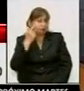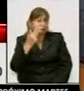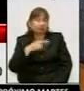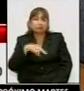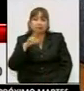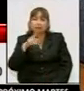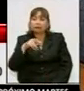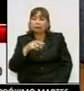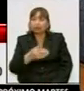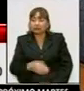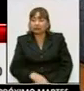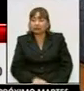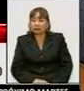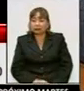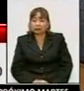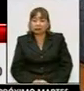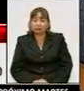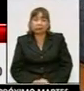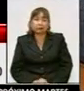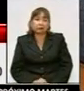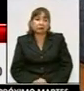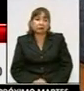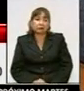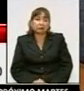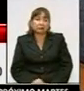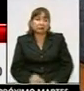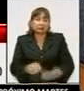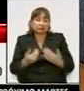cuando he sido, digamos, con el parlamentario, pero